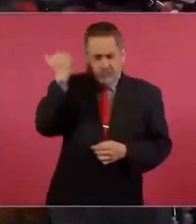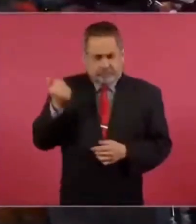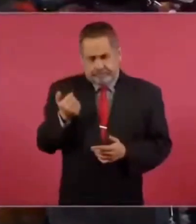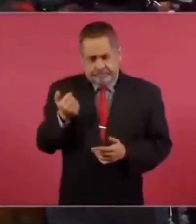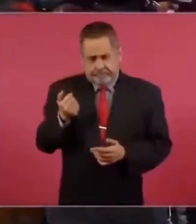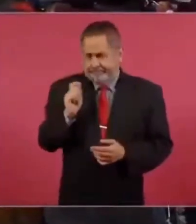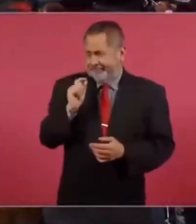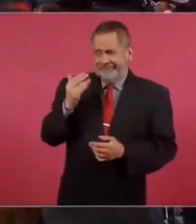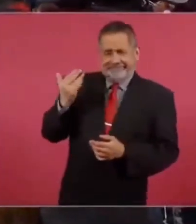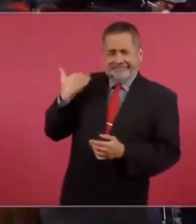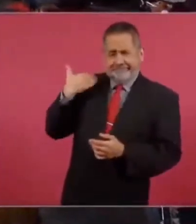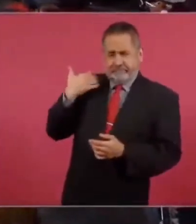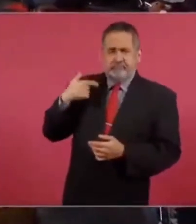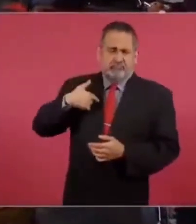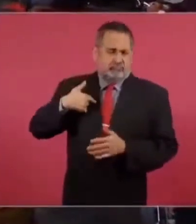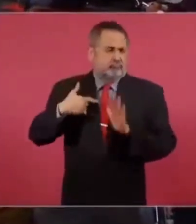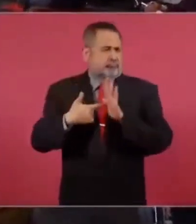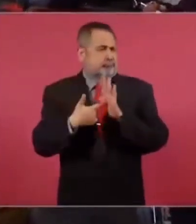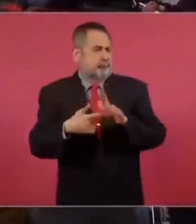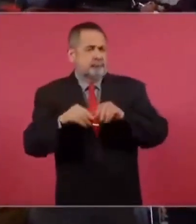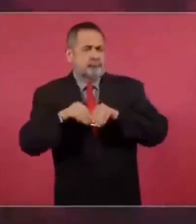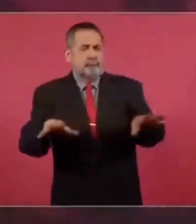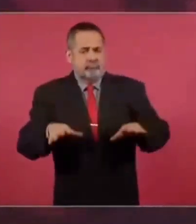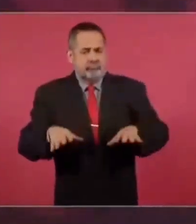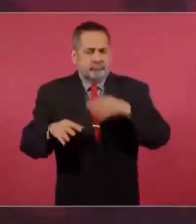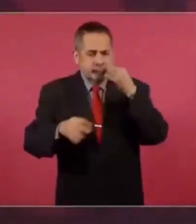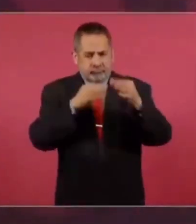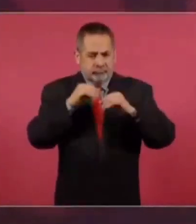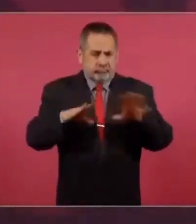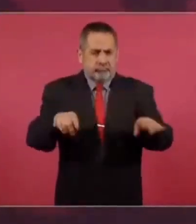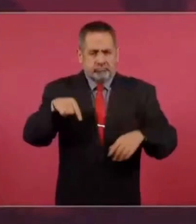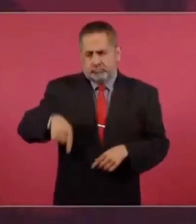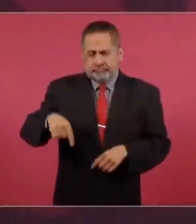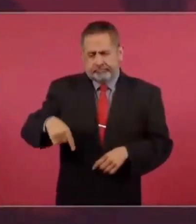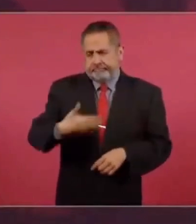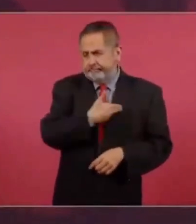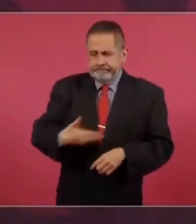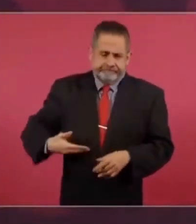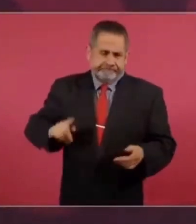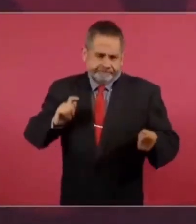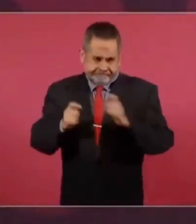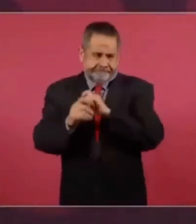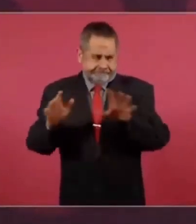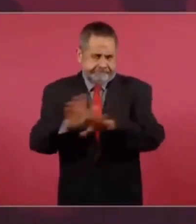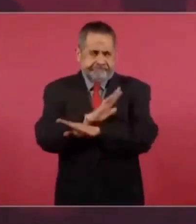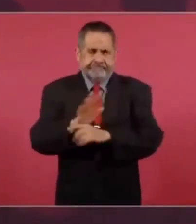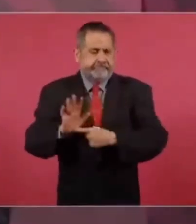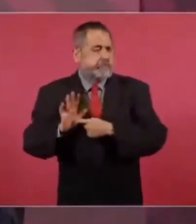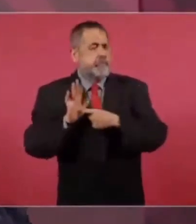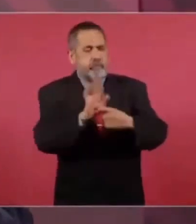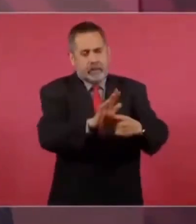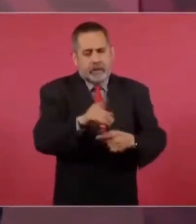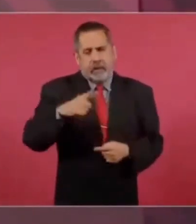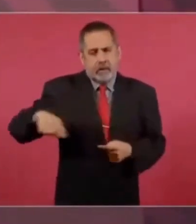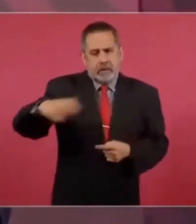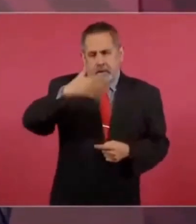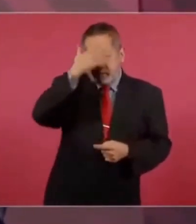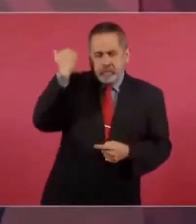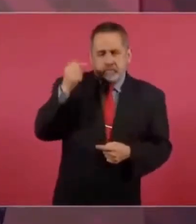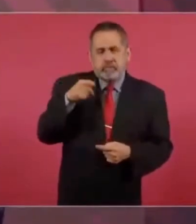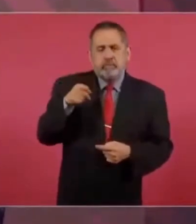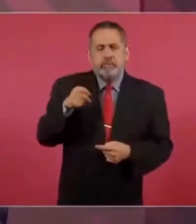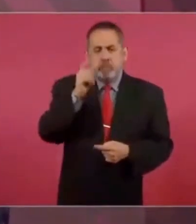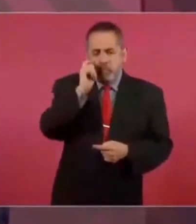hasta que se dieron los cambios en el país, hasta ahora, hasta hace